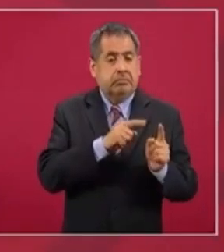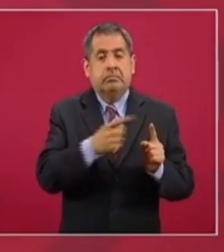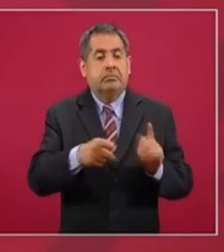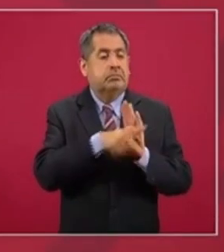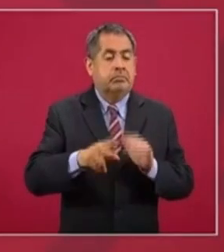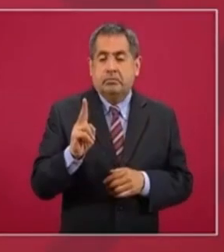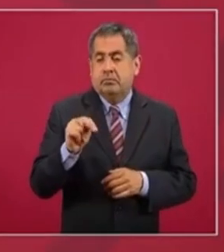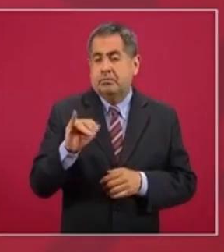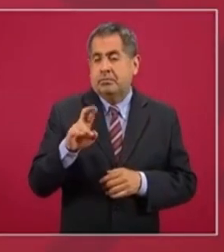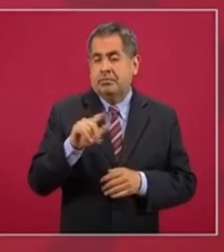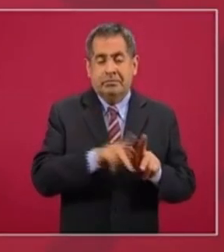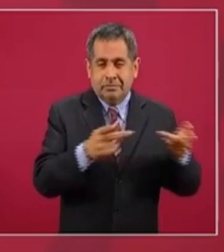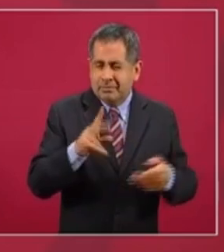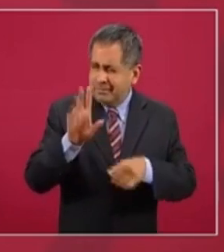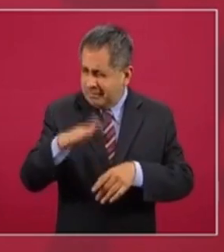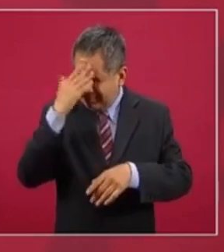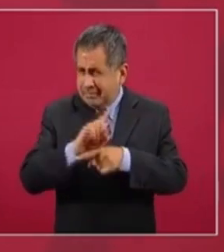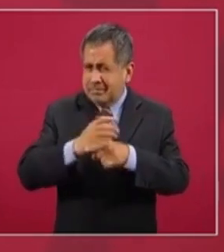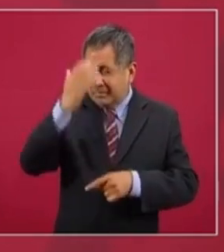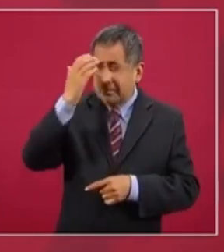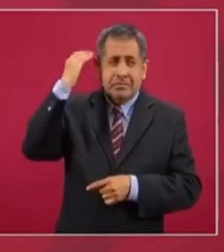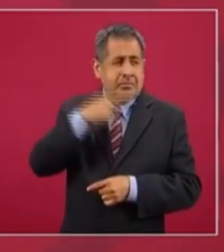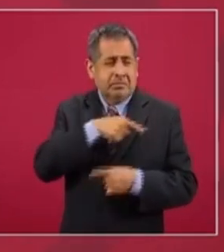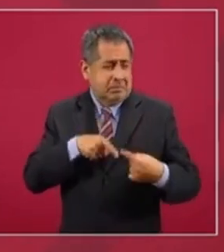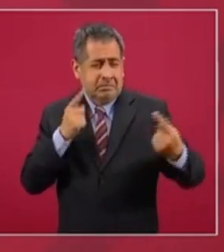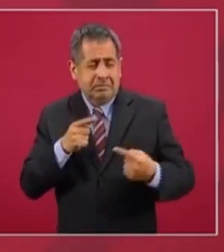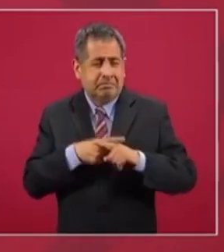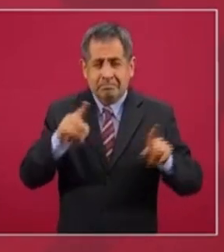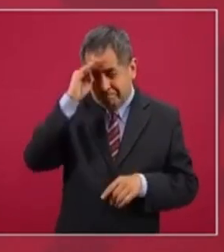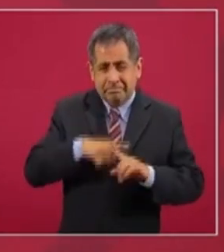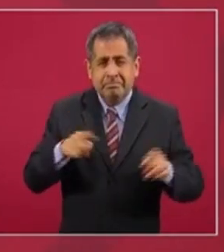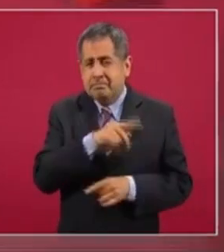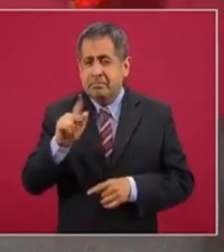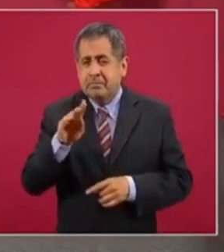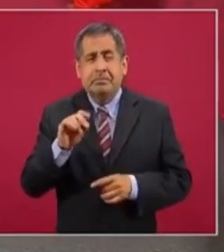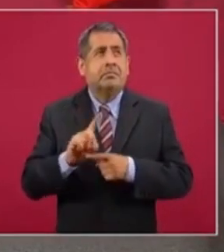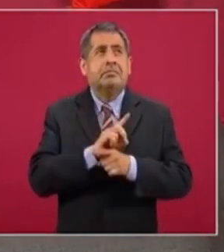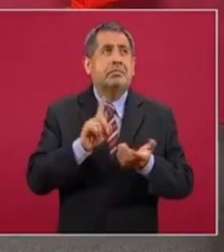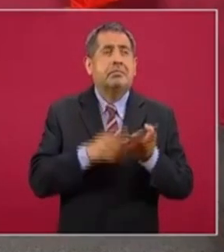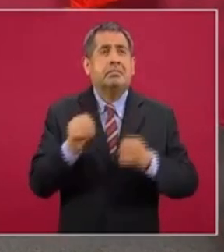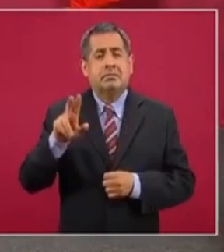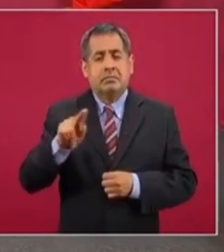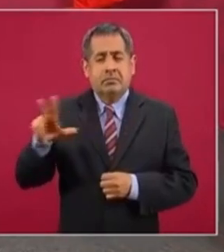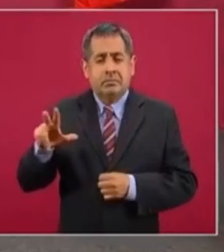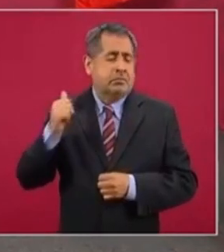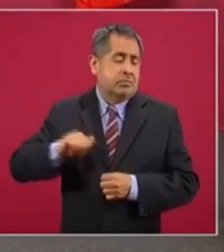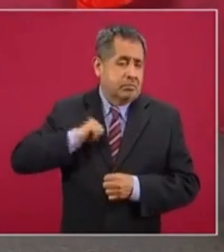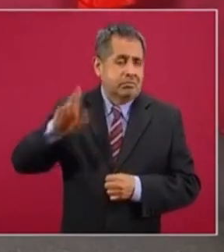al Universal. ¿Saben desde cuándo tengo diferencias con Pablo Iriad? Desde